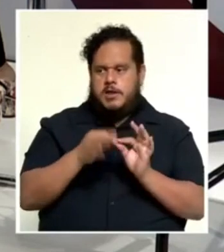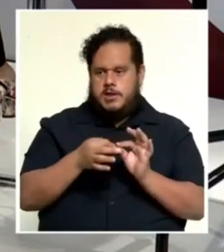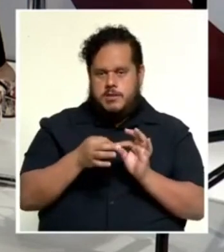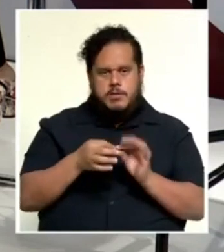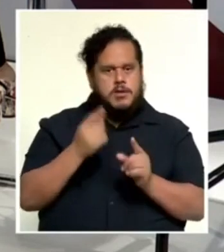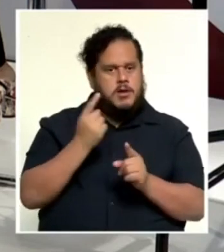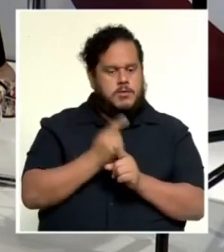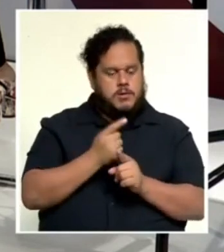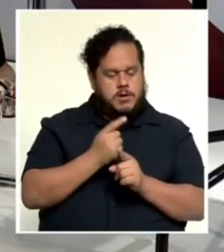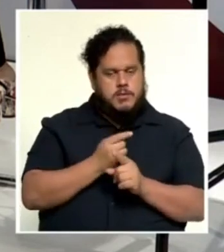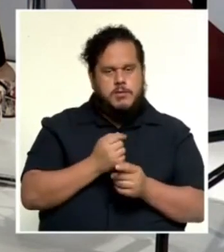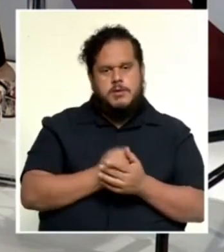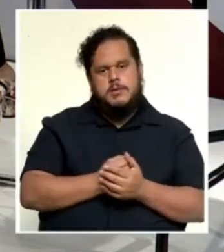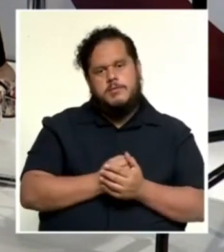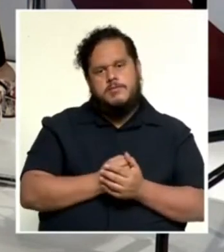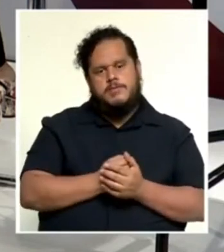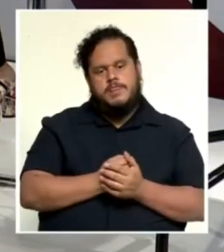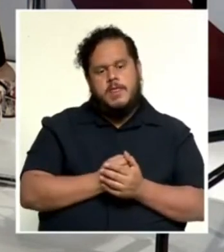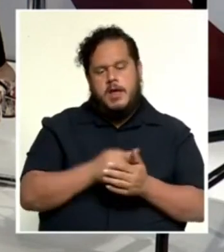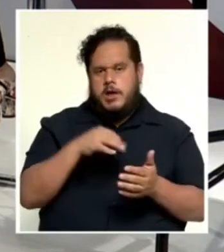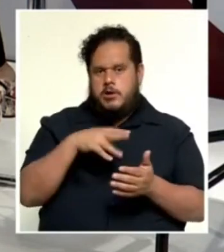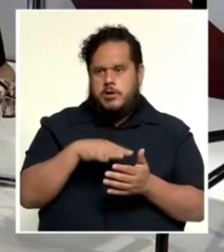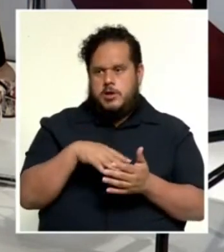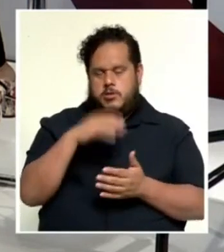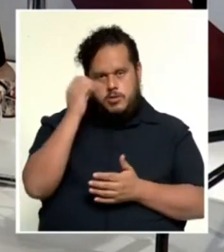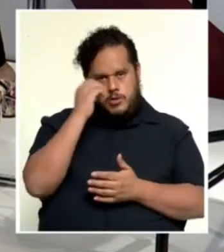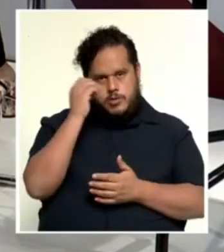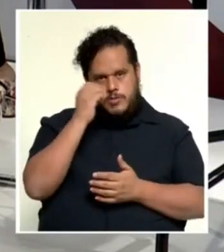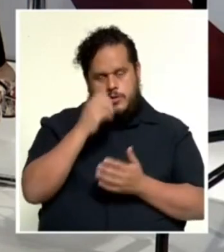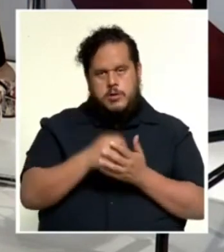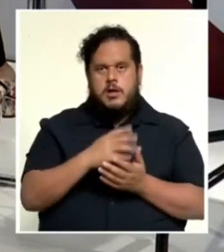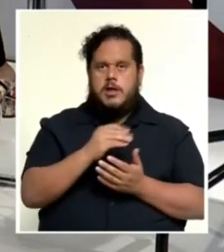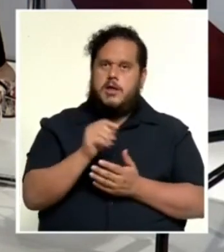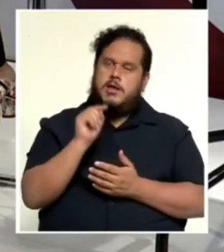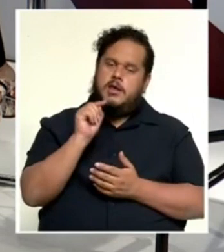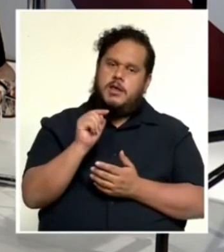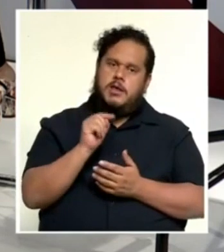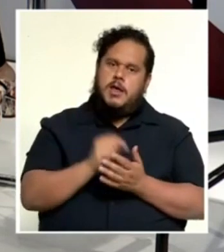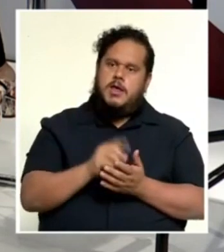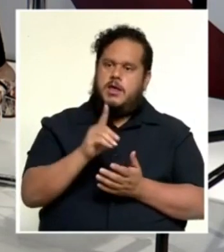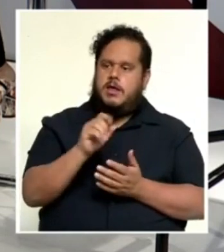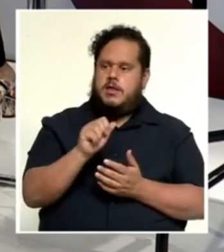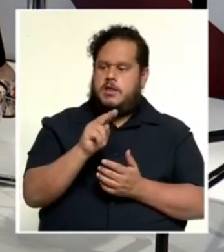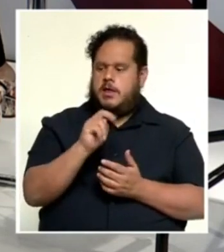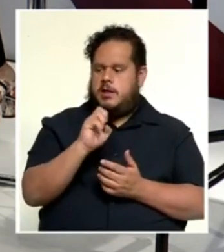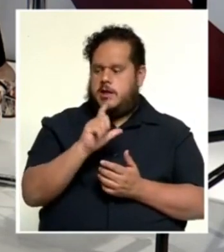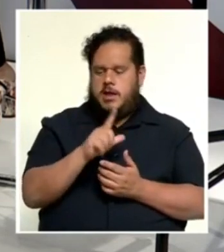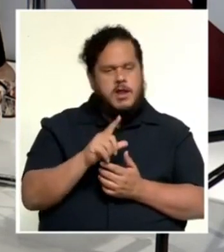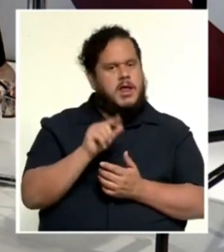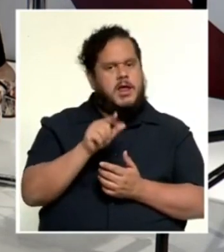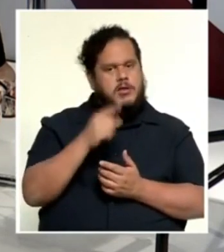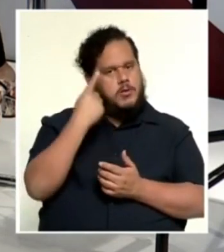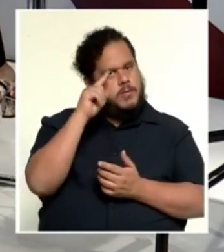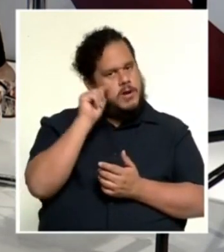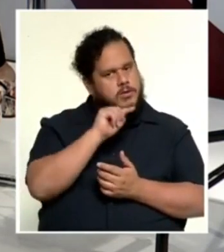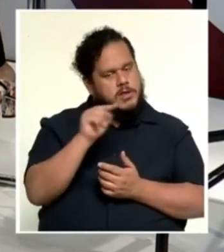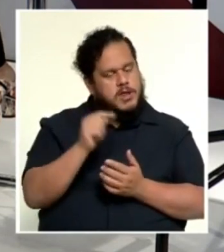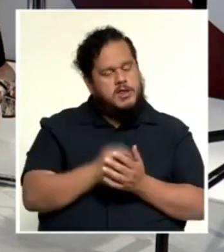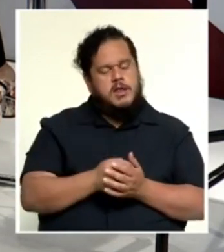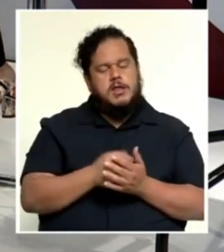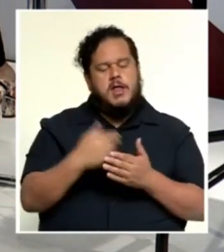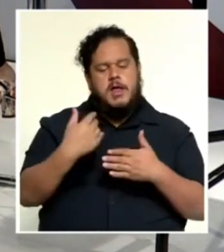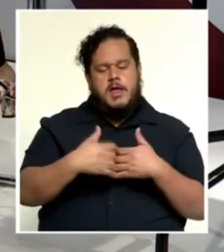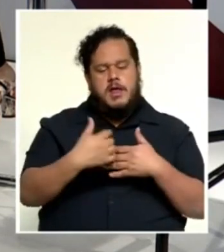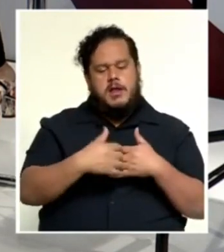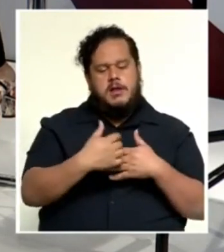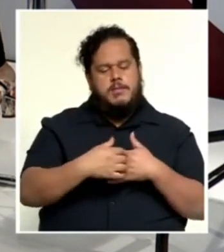interpretar adecuadamente los estudios de opinión. Y ahí, Daniel, yo sé que esto para ustedes es el pan de todos